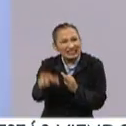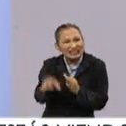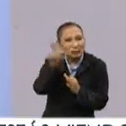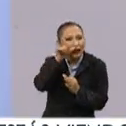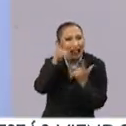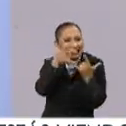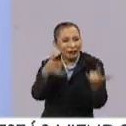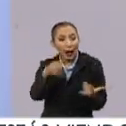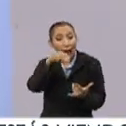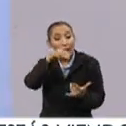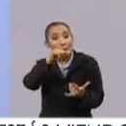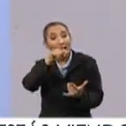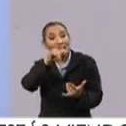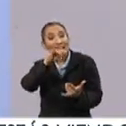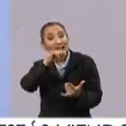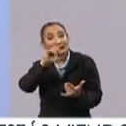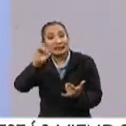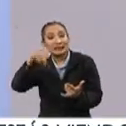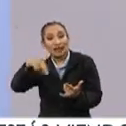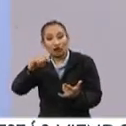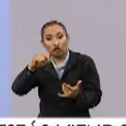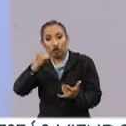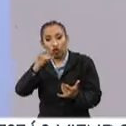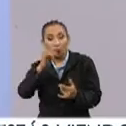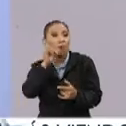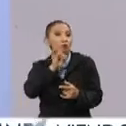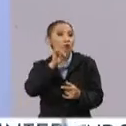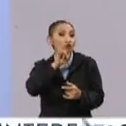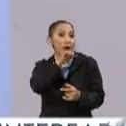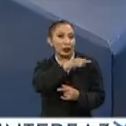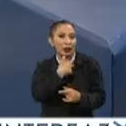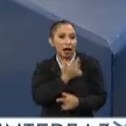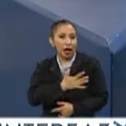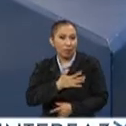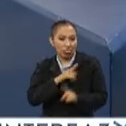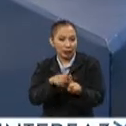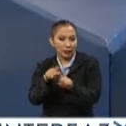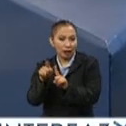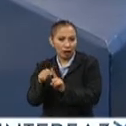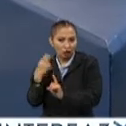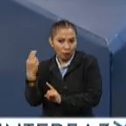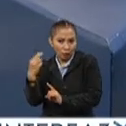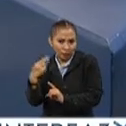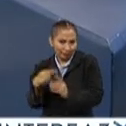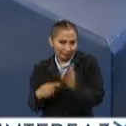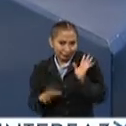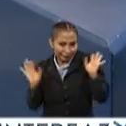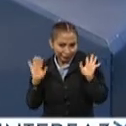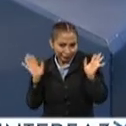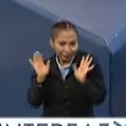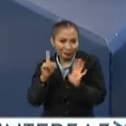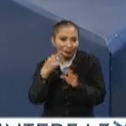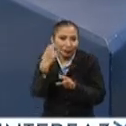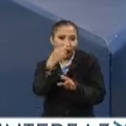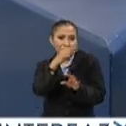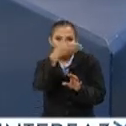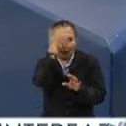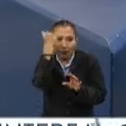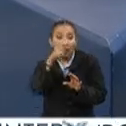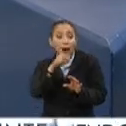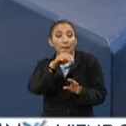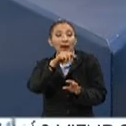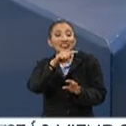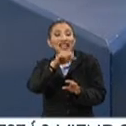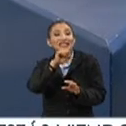esta historia Matías Santoyo. Nagui tuvo varios amantes, como es bien sabido, no los voy a enumerar porque son varios, no me lo sé. Pero bueno,